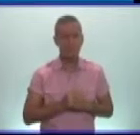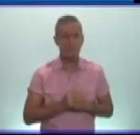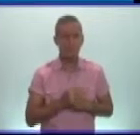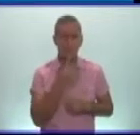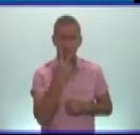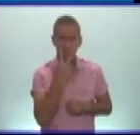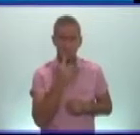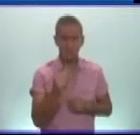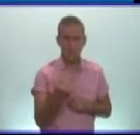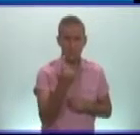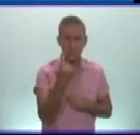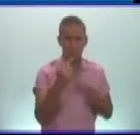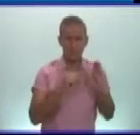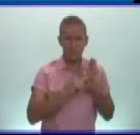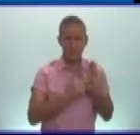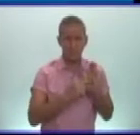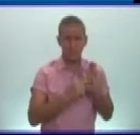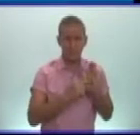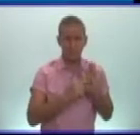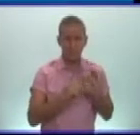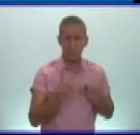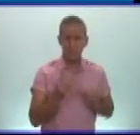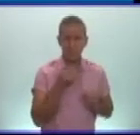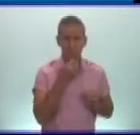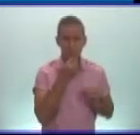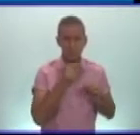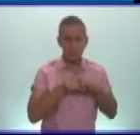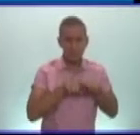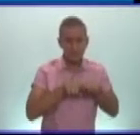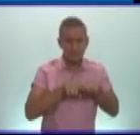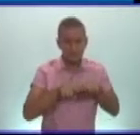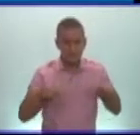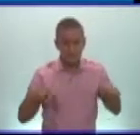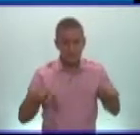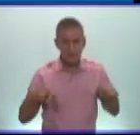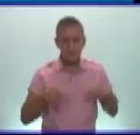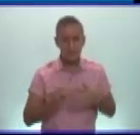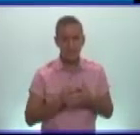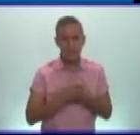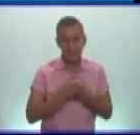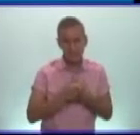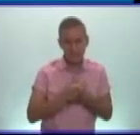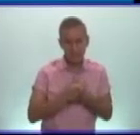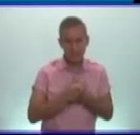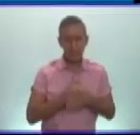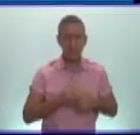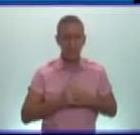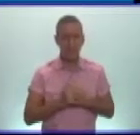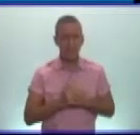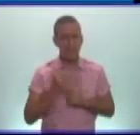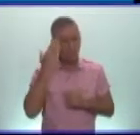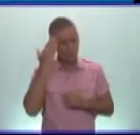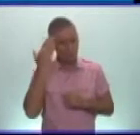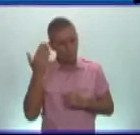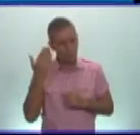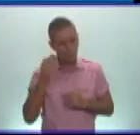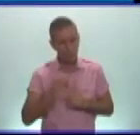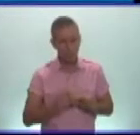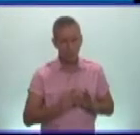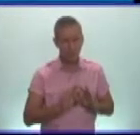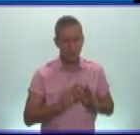primera. Inseparable amiga. Por supuesto, estamos en presencia de un saludo para una carta